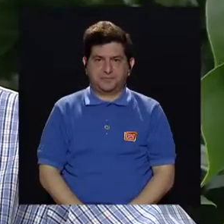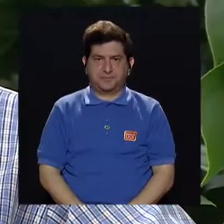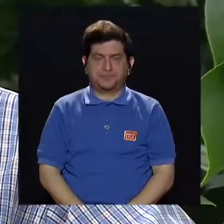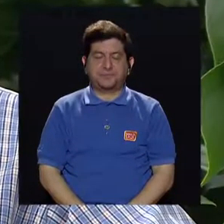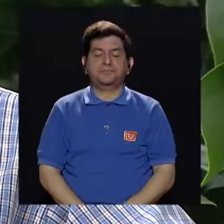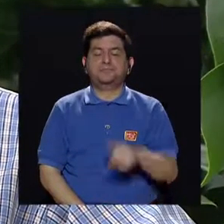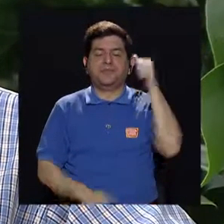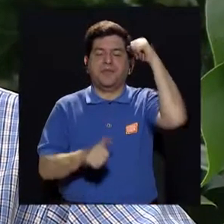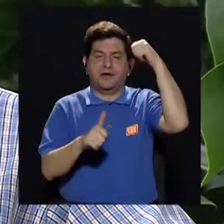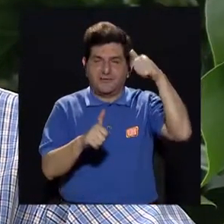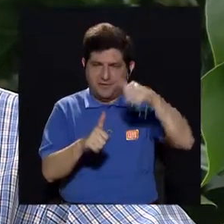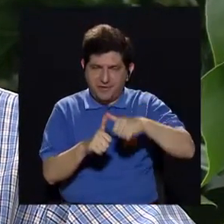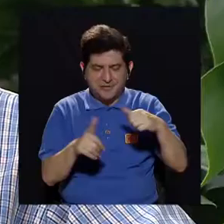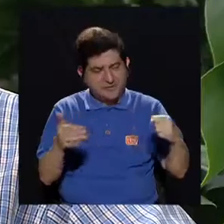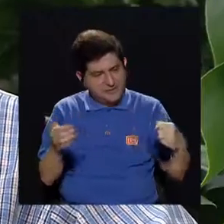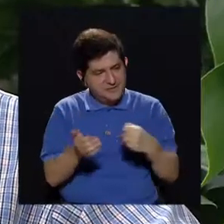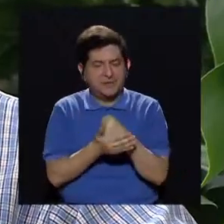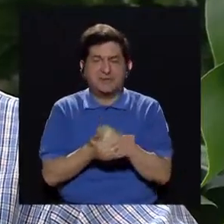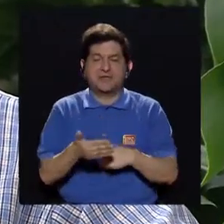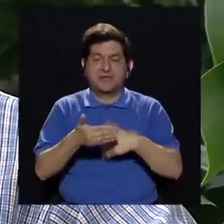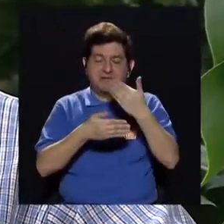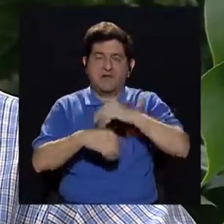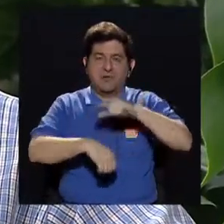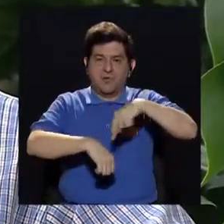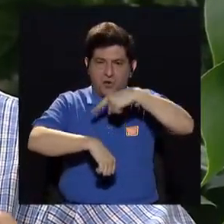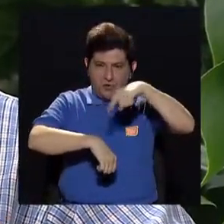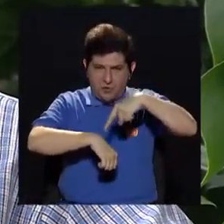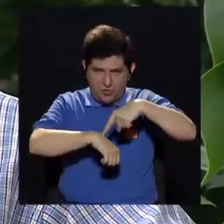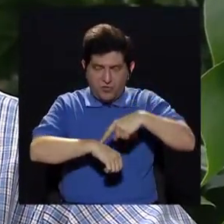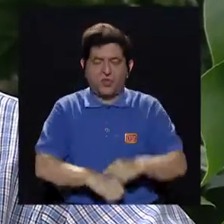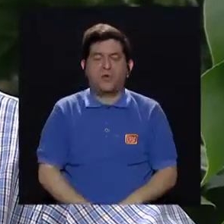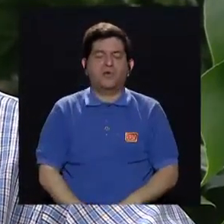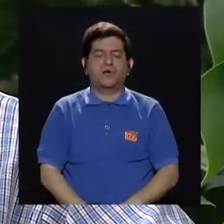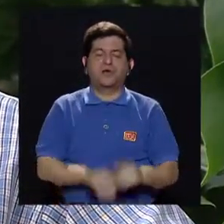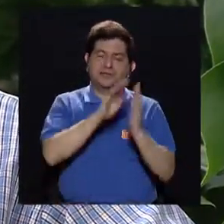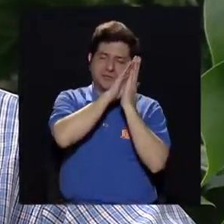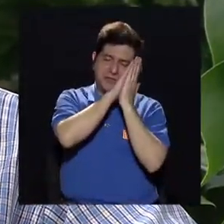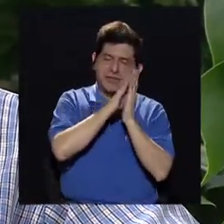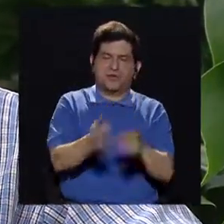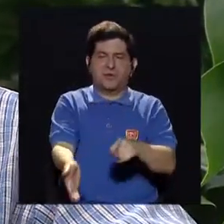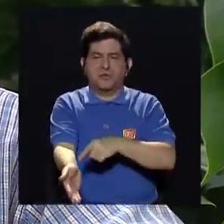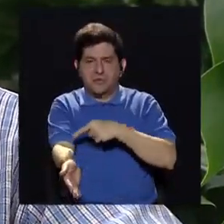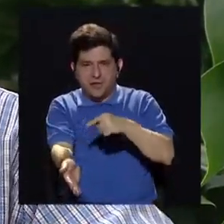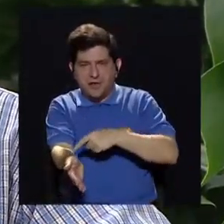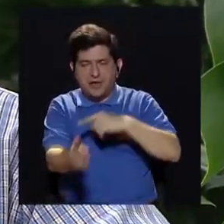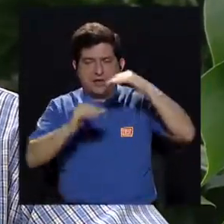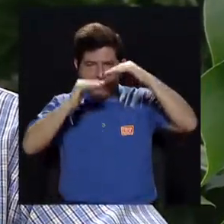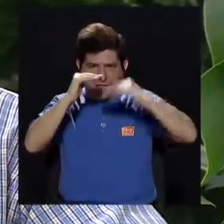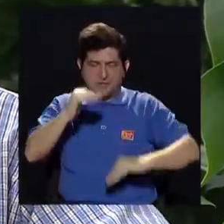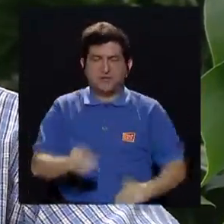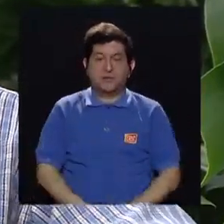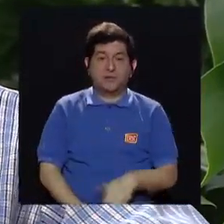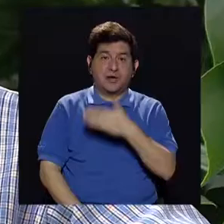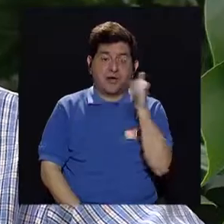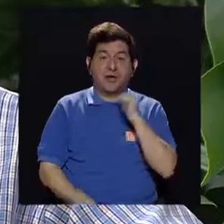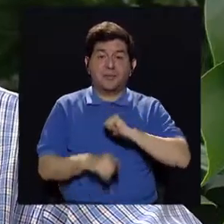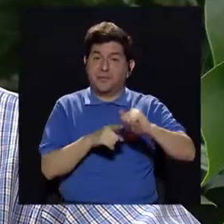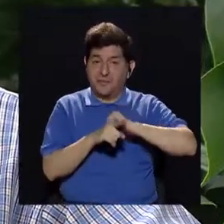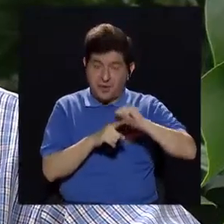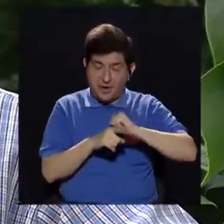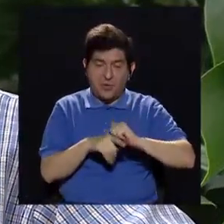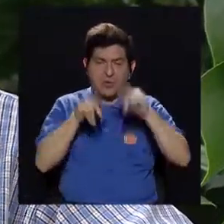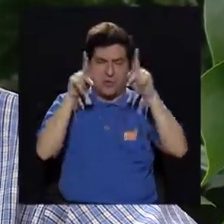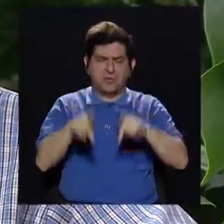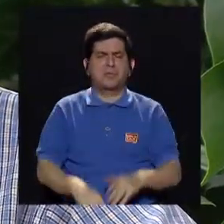En eso recordemos que lamentablemente después de varias horas de dormir nuestro nivel de azúcar se baja Los niveles de azúcar de nuestro cuerpo se mejoran con el